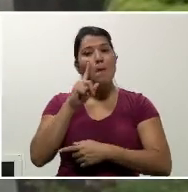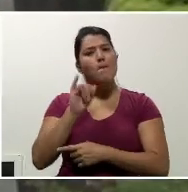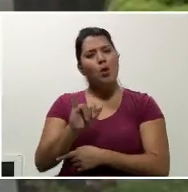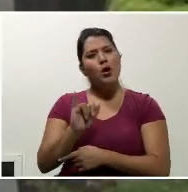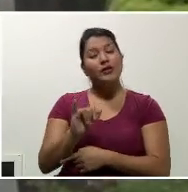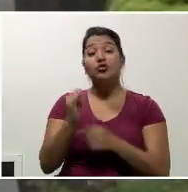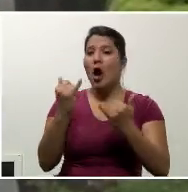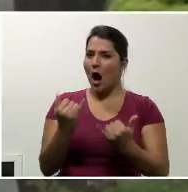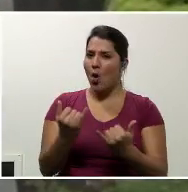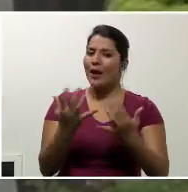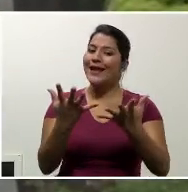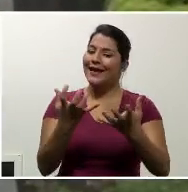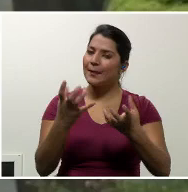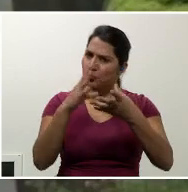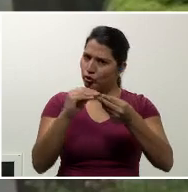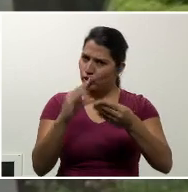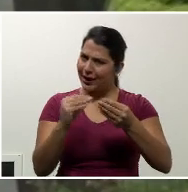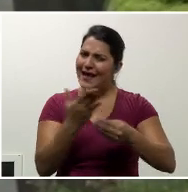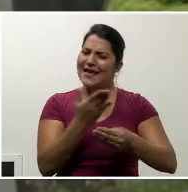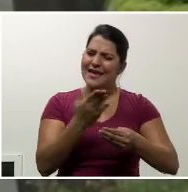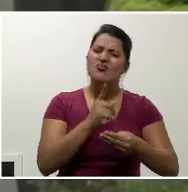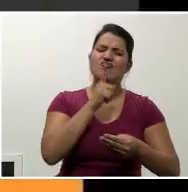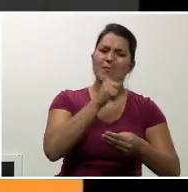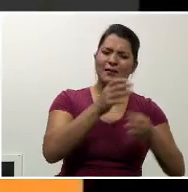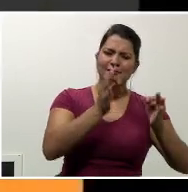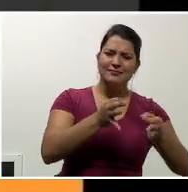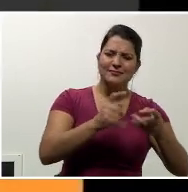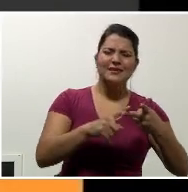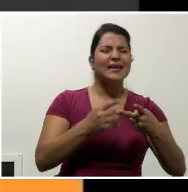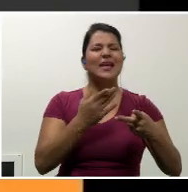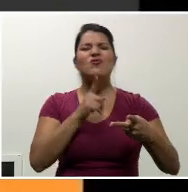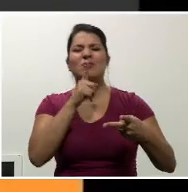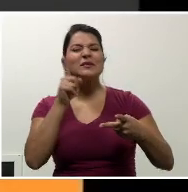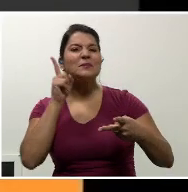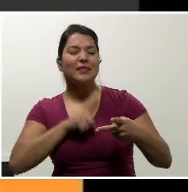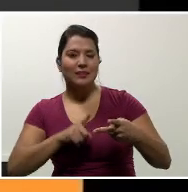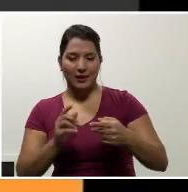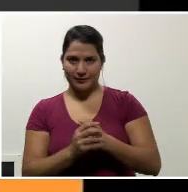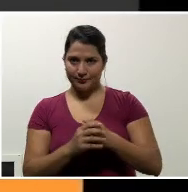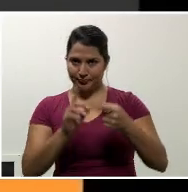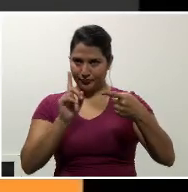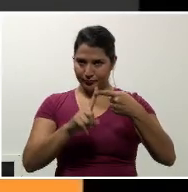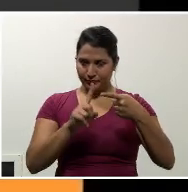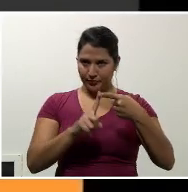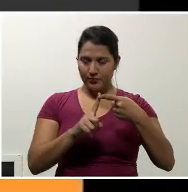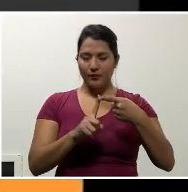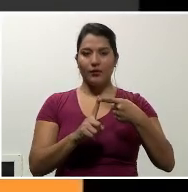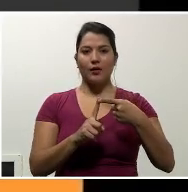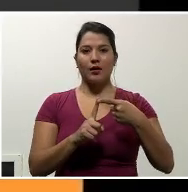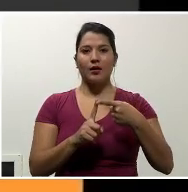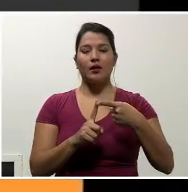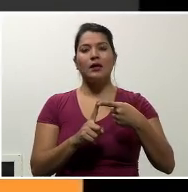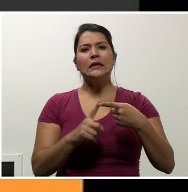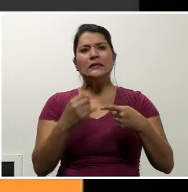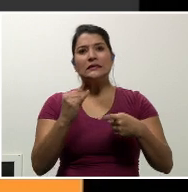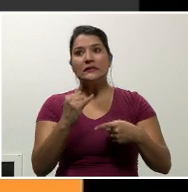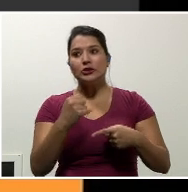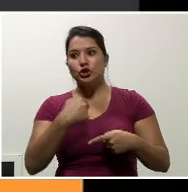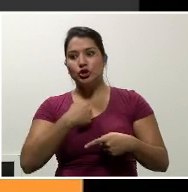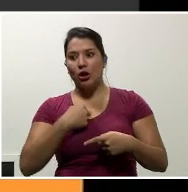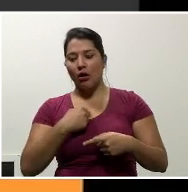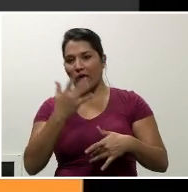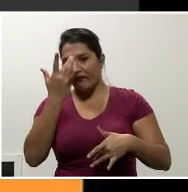aclaramos algunos mitos y realidades de esta nueva cepa. Mito 1. Si me diagnostican con el coronavirus, ¿voy a morir?